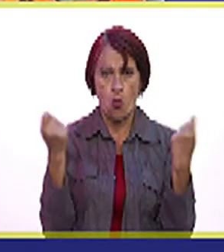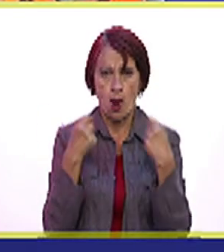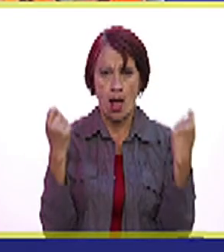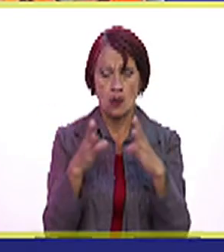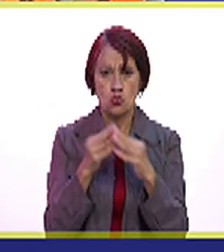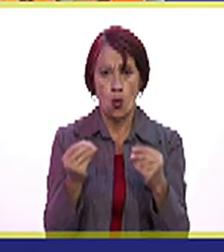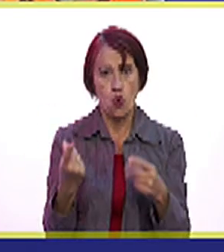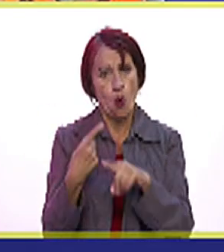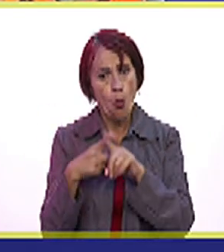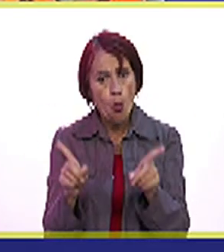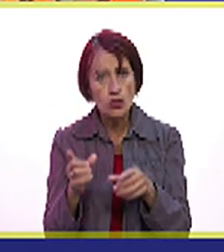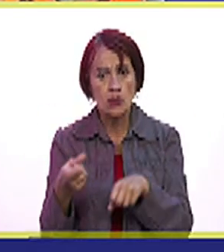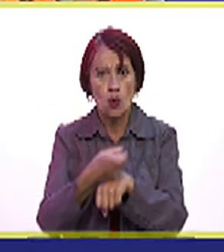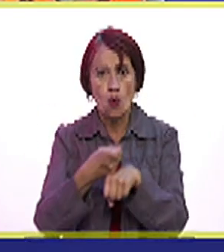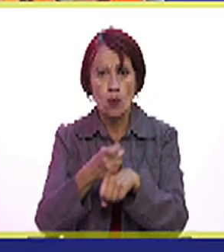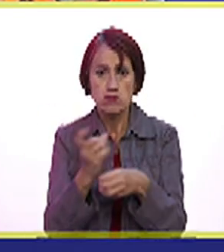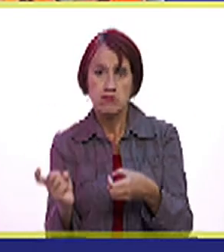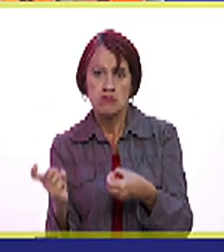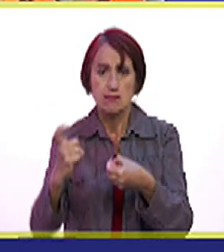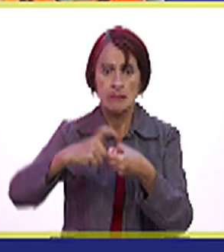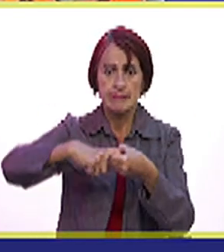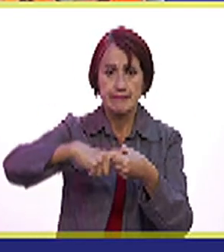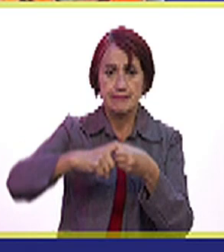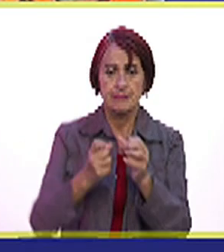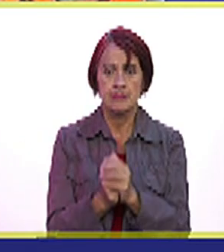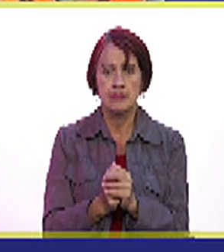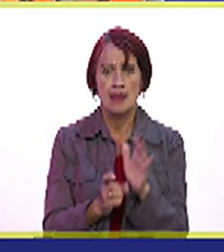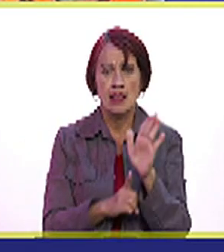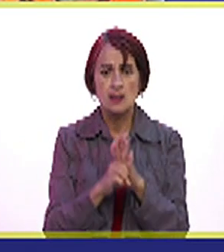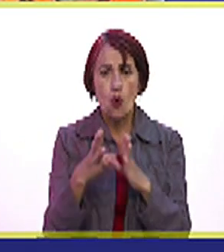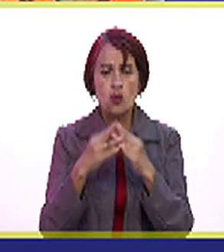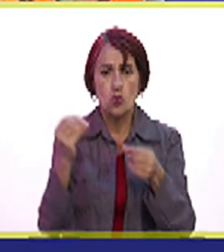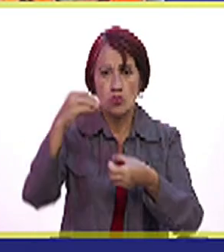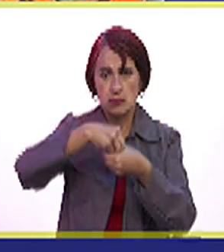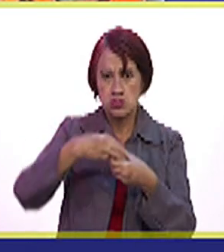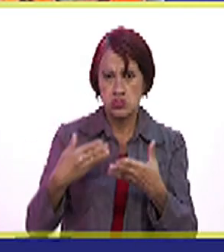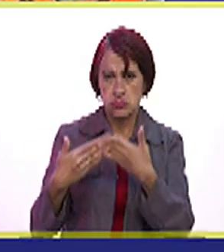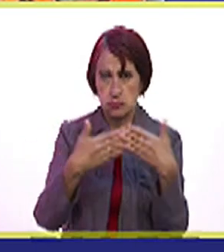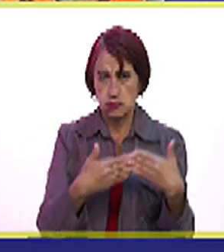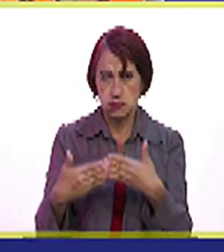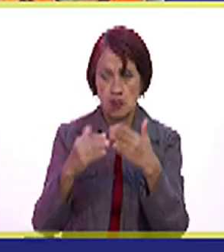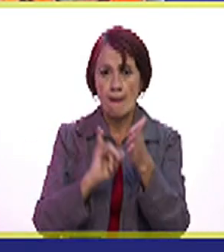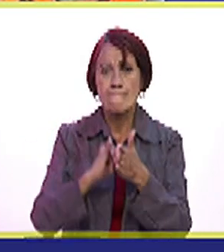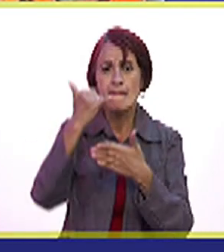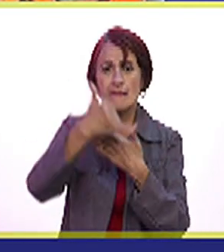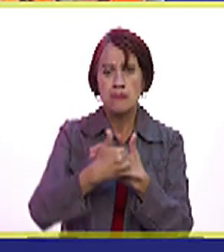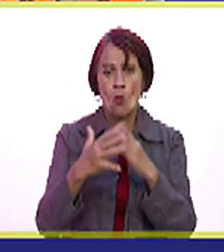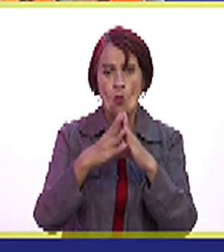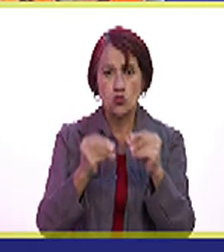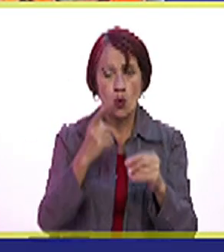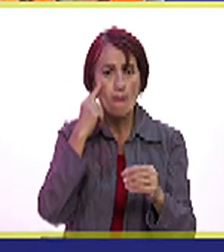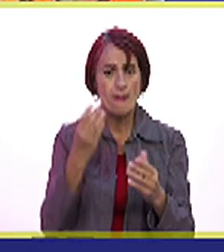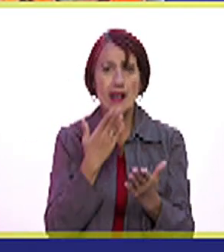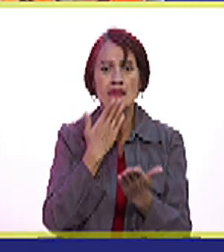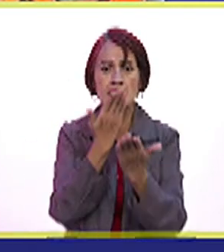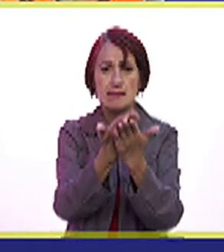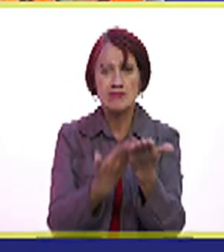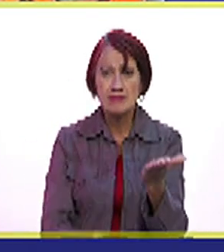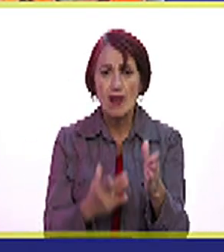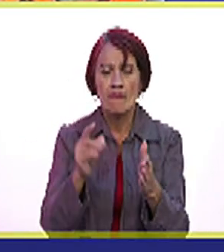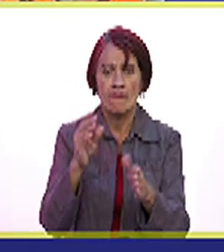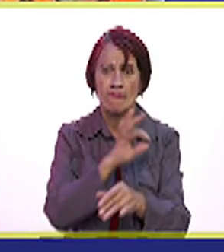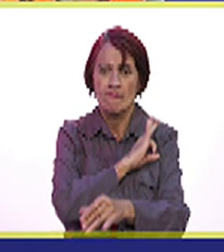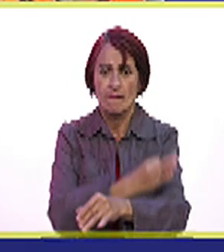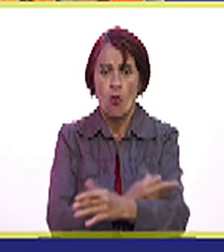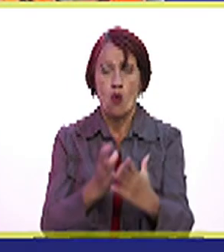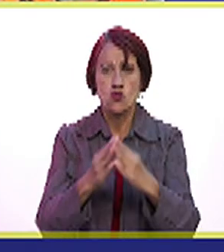otros entes gubernamentales desarrollan desde sus ámbitos acciones recreativas para promover el fortalecimiento